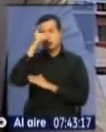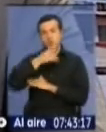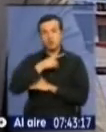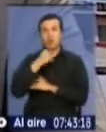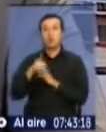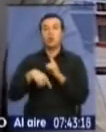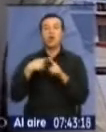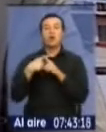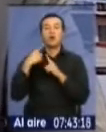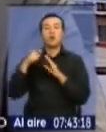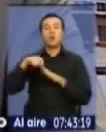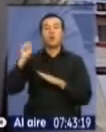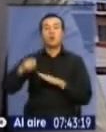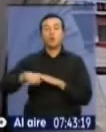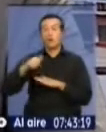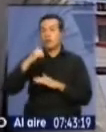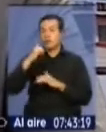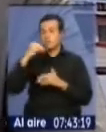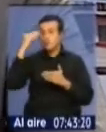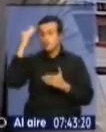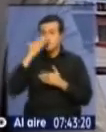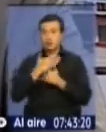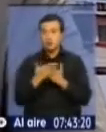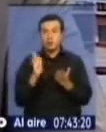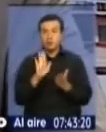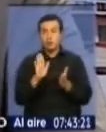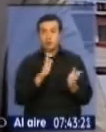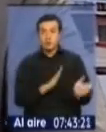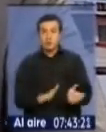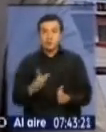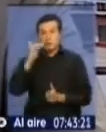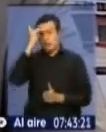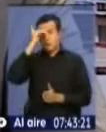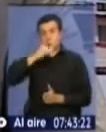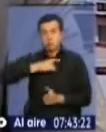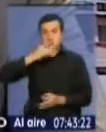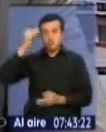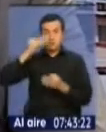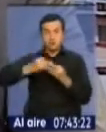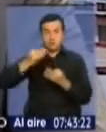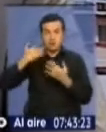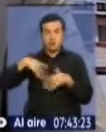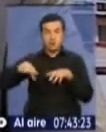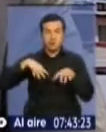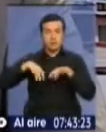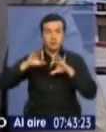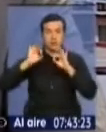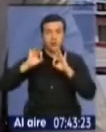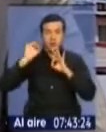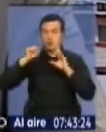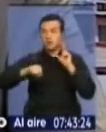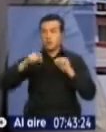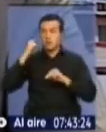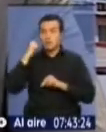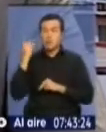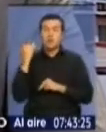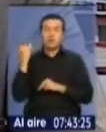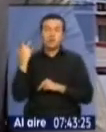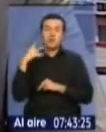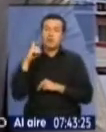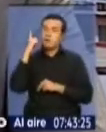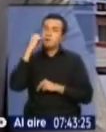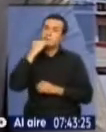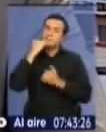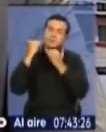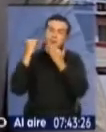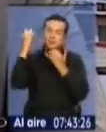cuándo un juez jurídicamente, dentro de sus decisiones judiciales, actúa adecuadamente o no, entonces ahí tienes una